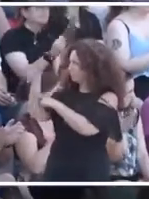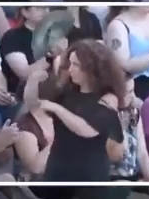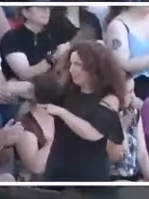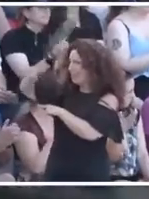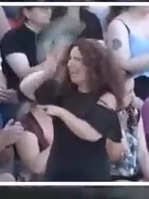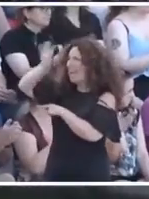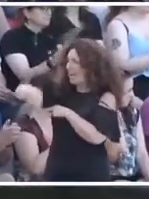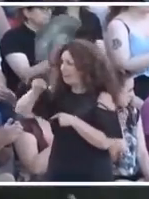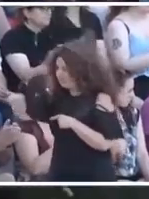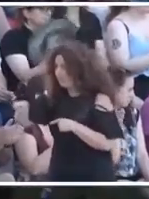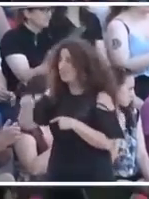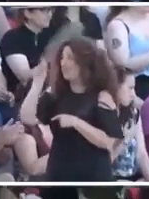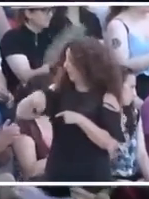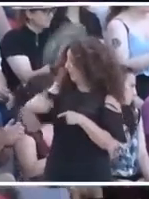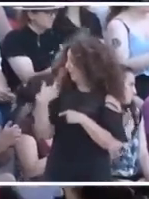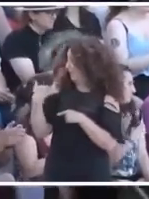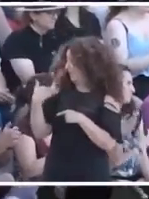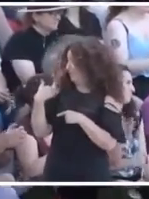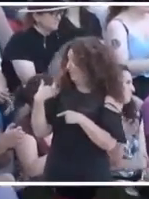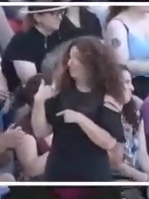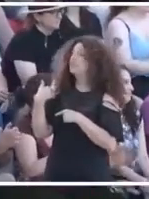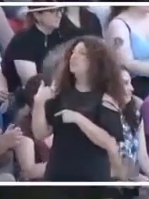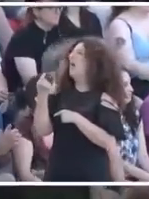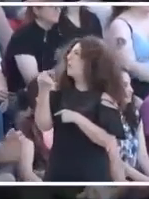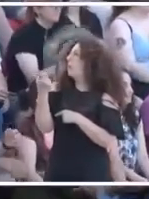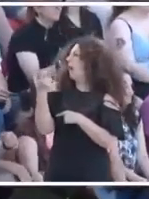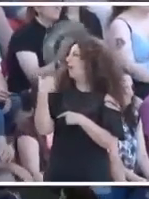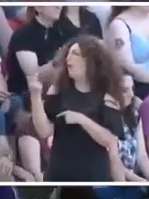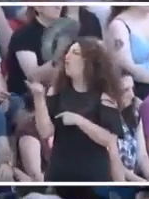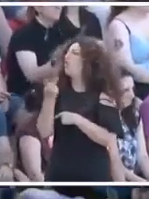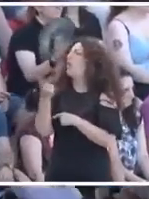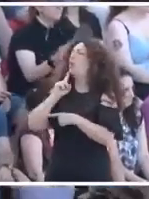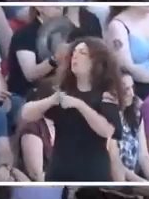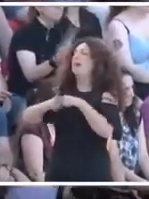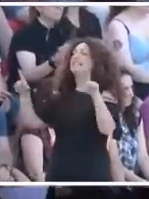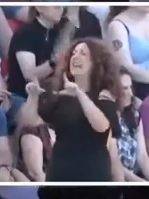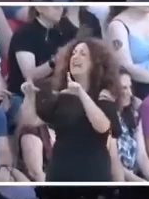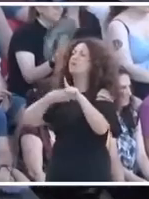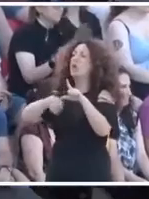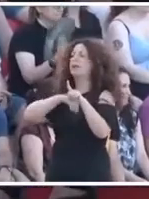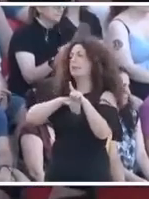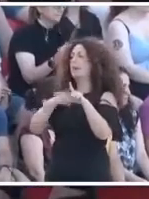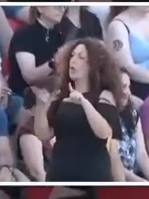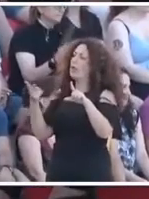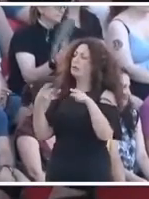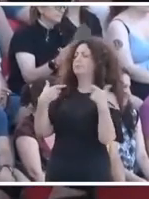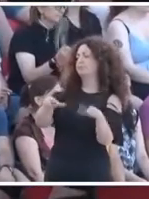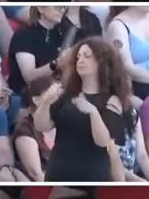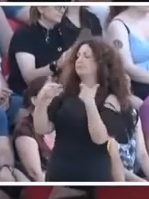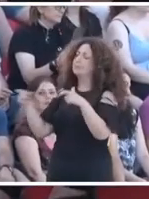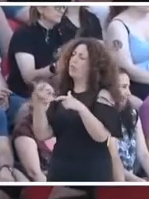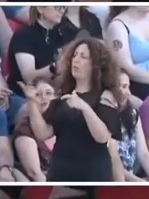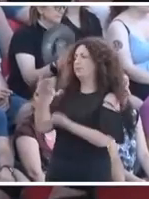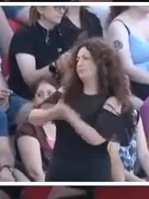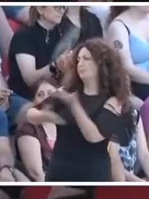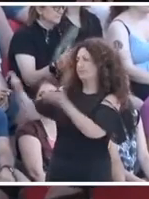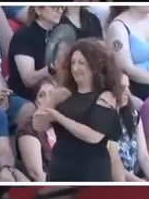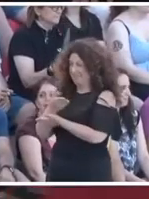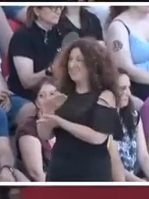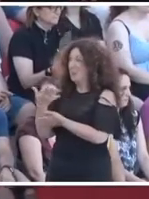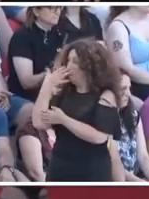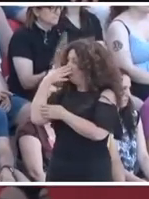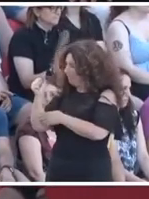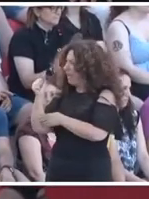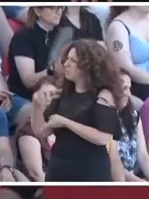lejos, esta misma legislatura se han repartido a medias la radiotelevisión española y el Partido Socialista ha permitido que el